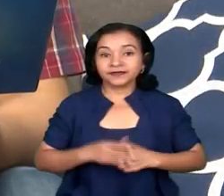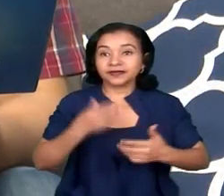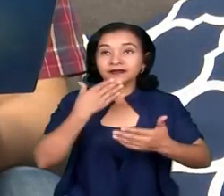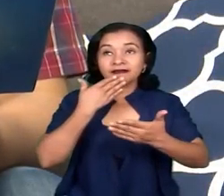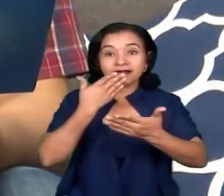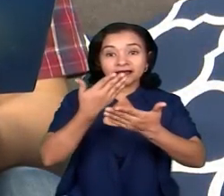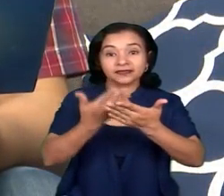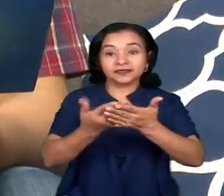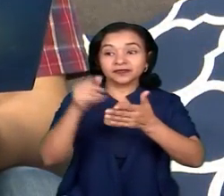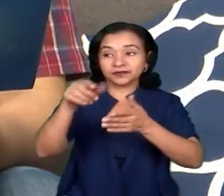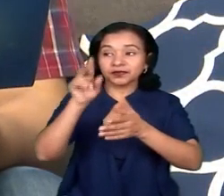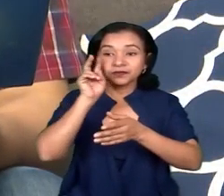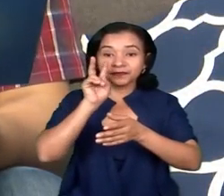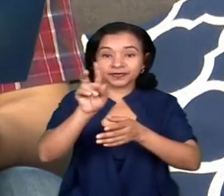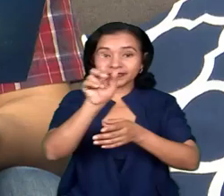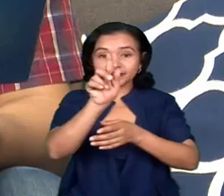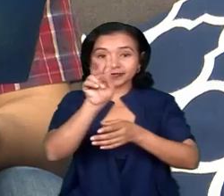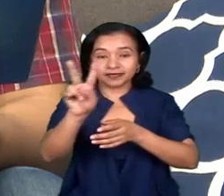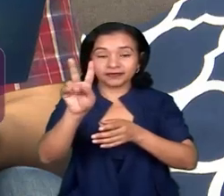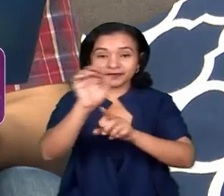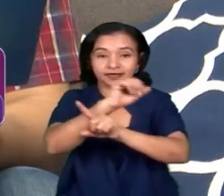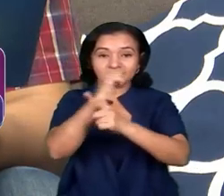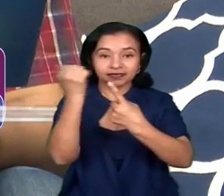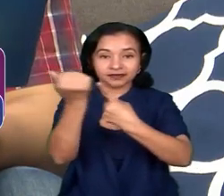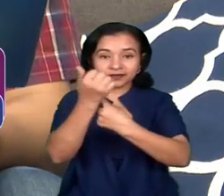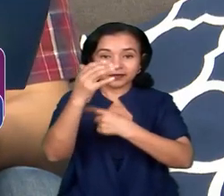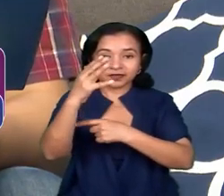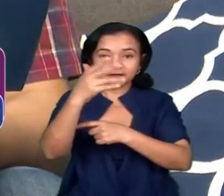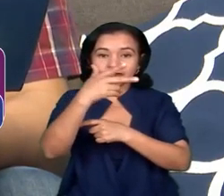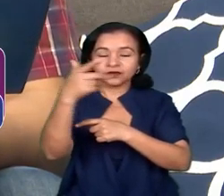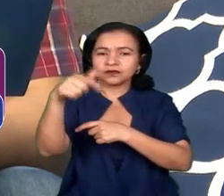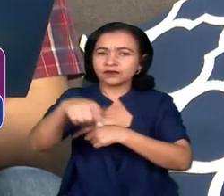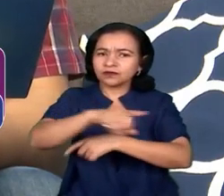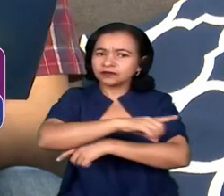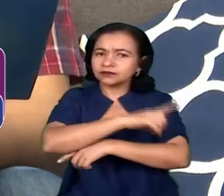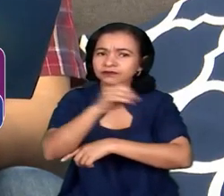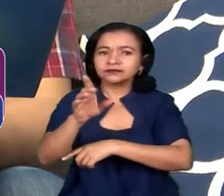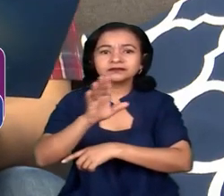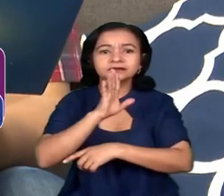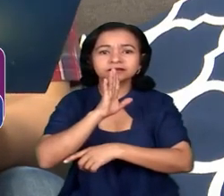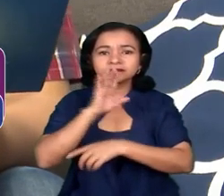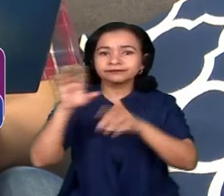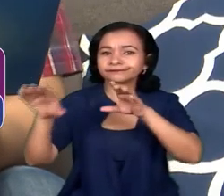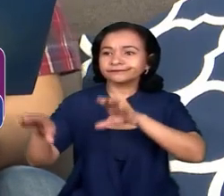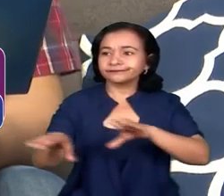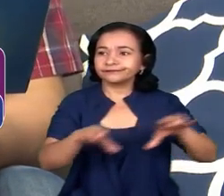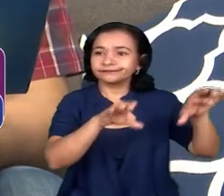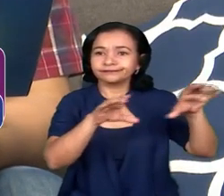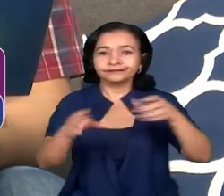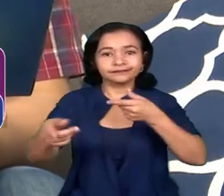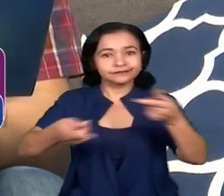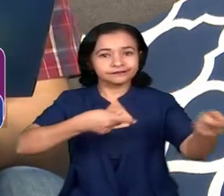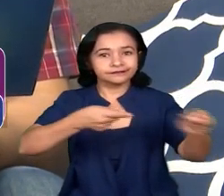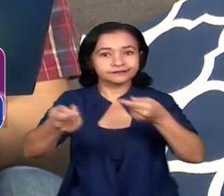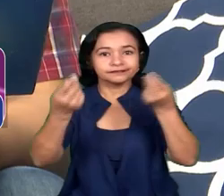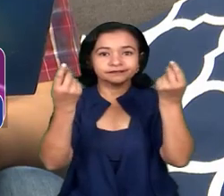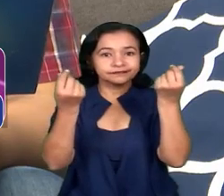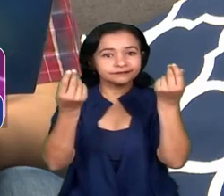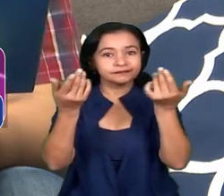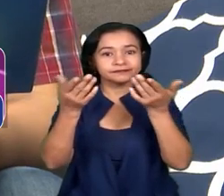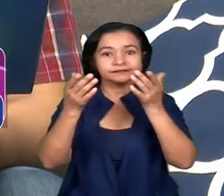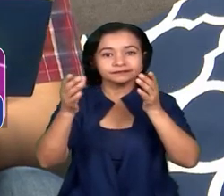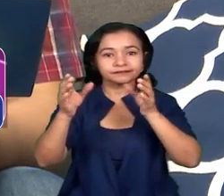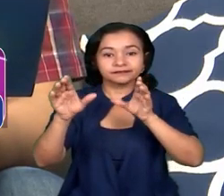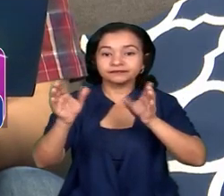Gracias por estar en sintonía del canal parlamentario. Hoy en su programa del Parlamento, conversando sobre las actividades del sector comercio encaminadas a fortalecer